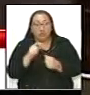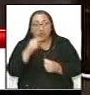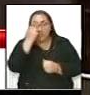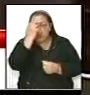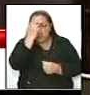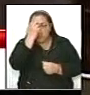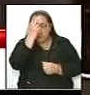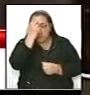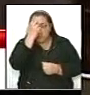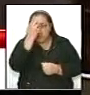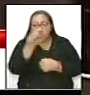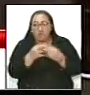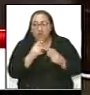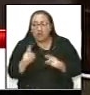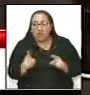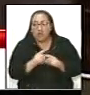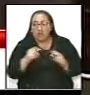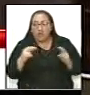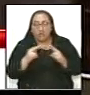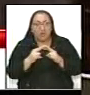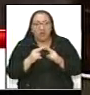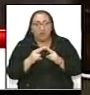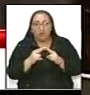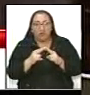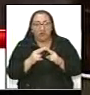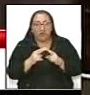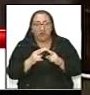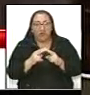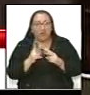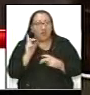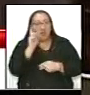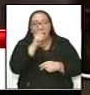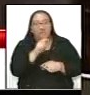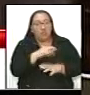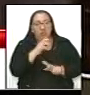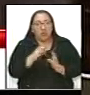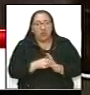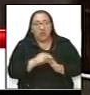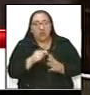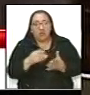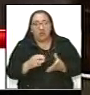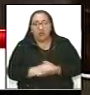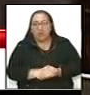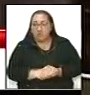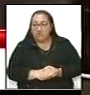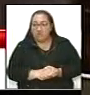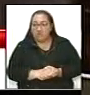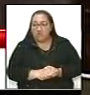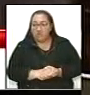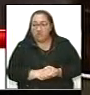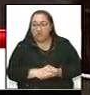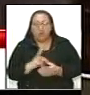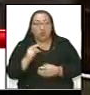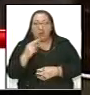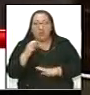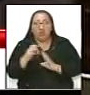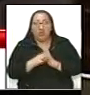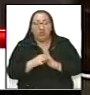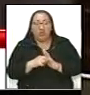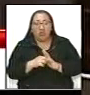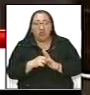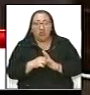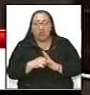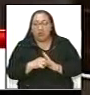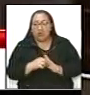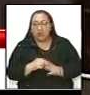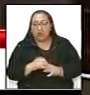decirles, no encontremos las dificultades en un proyecto de esta naturaleza. No hay proyecto perfecto. Lo